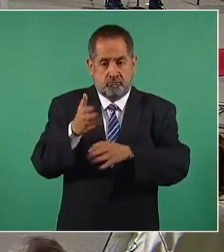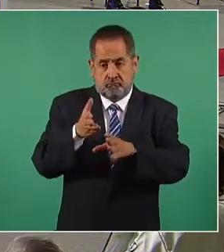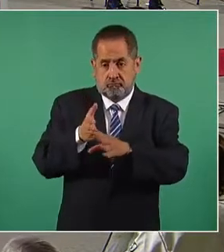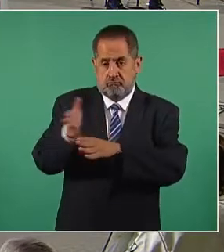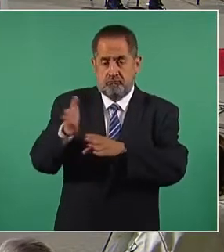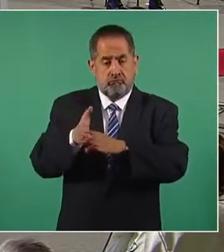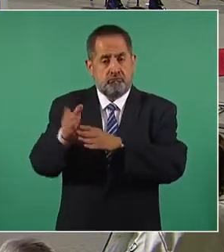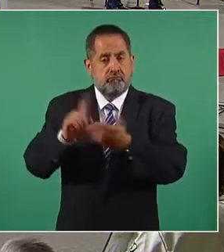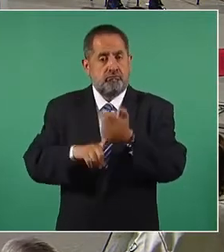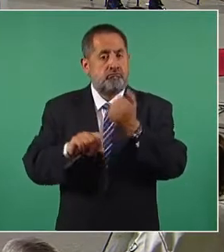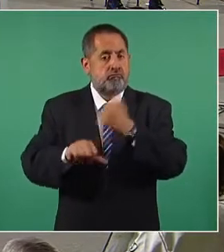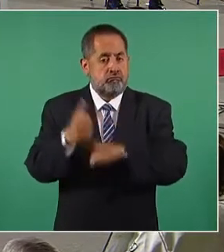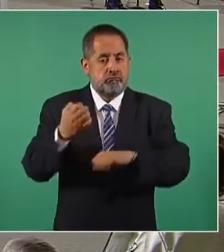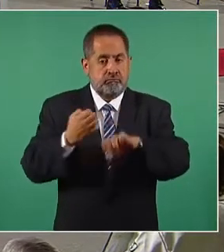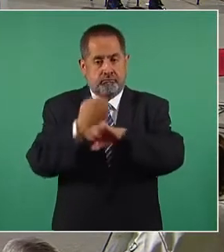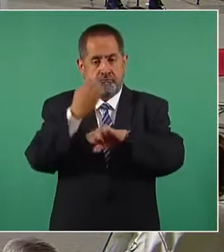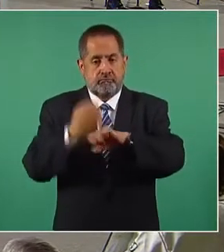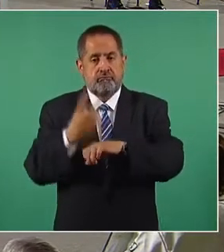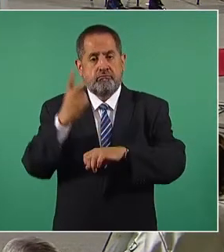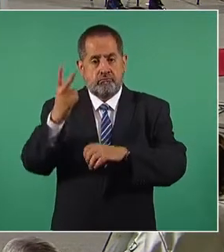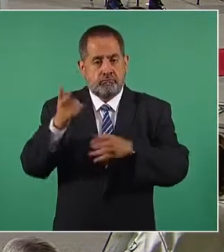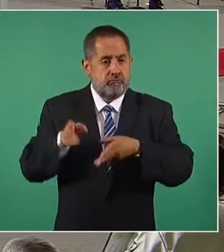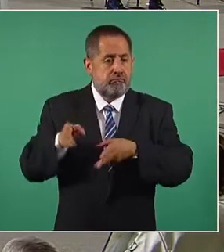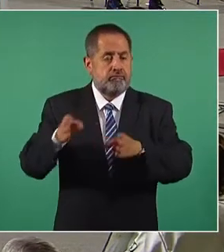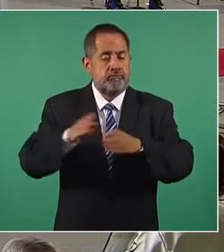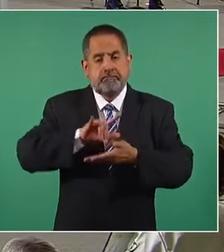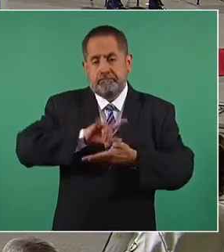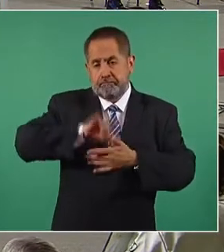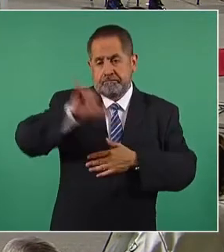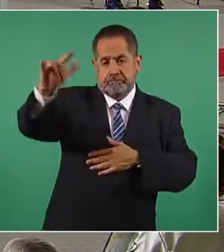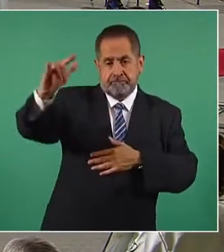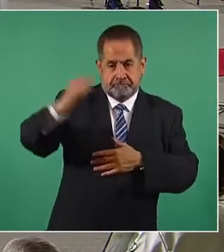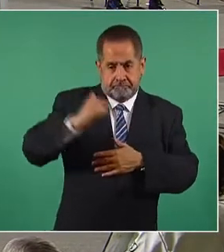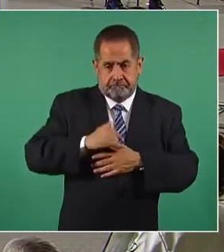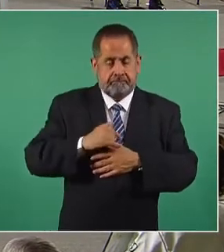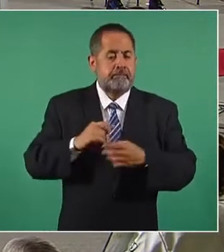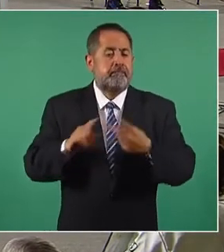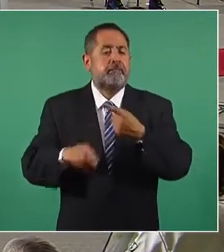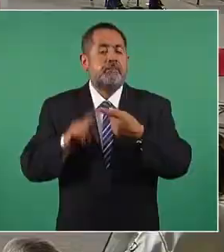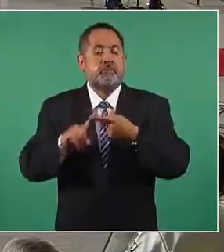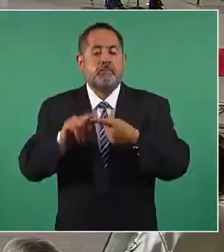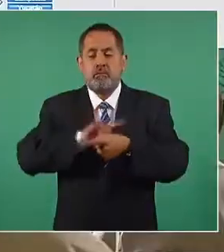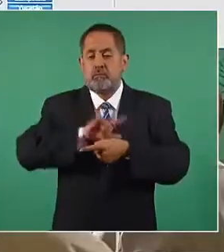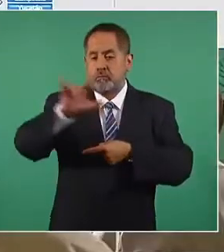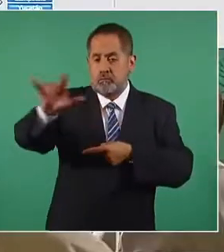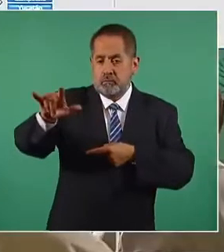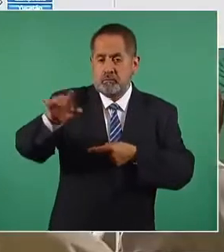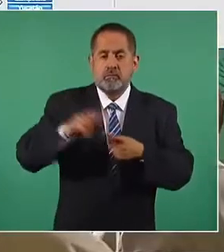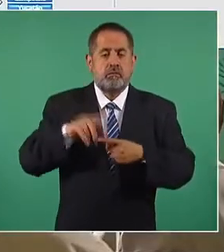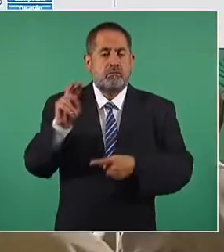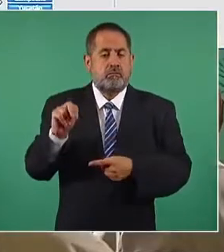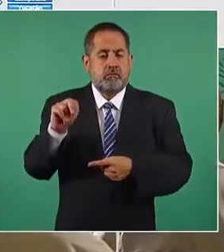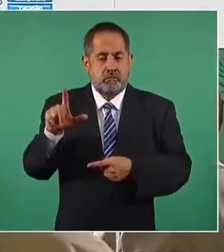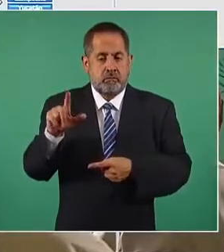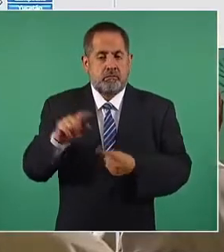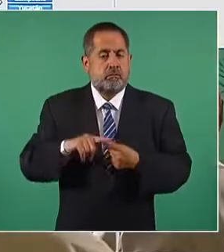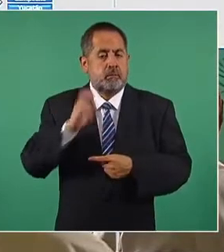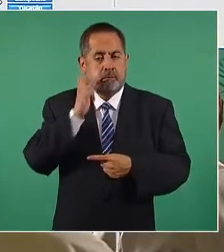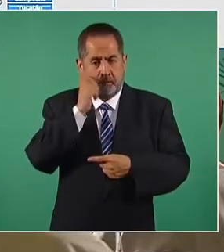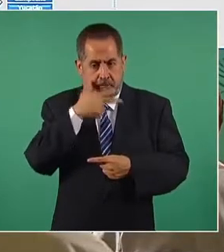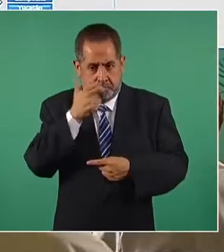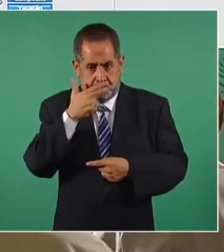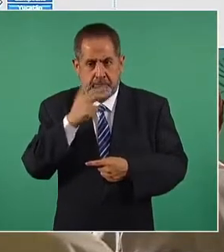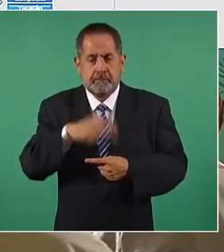11 estados en 2 rutas aéreas. La ruta número 1 se cubrió Nuevo León,